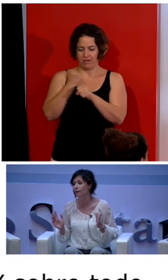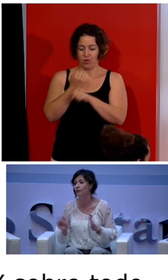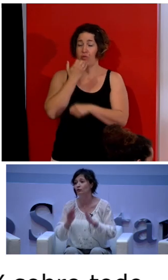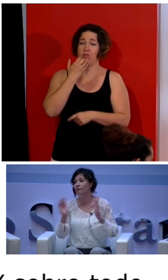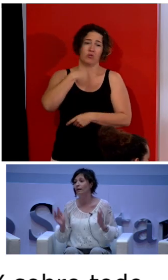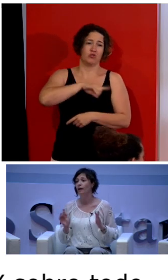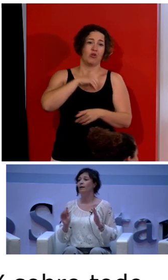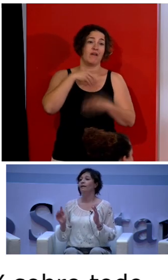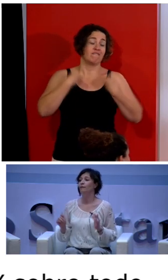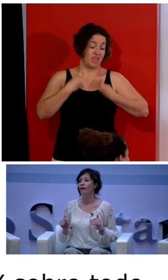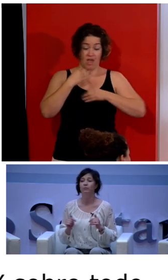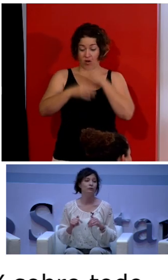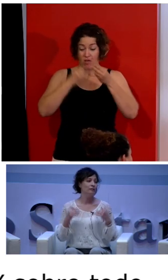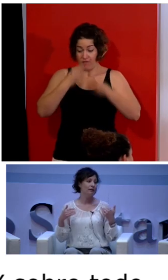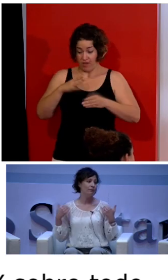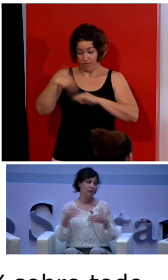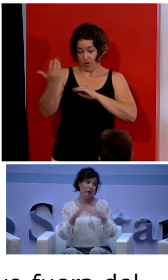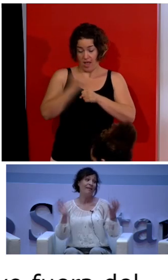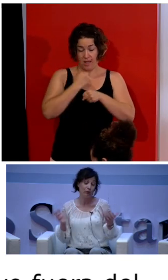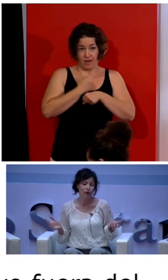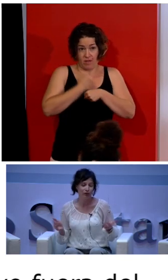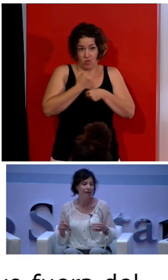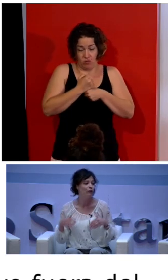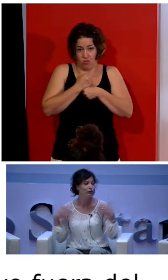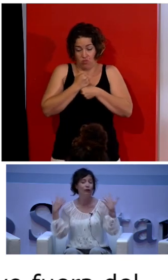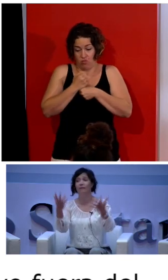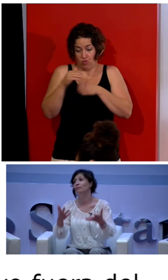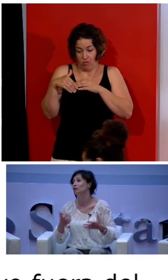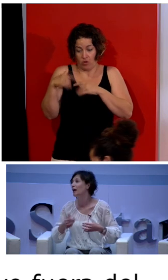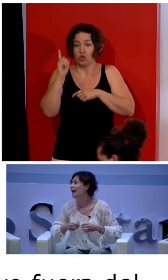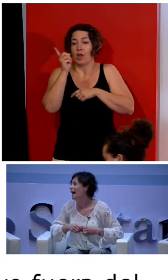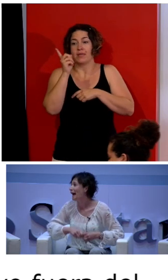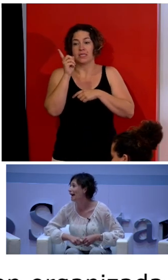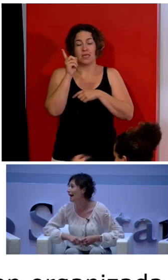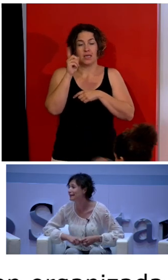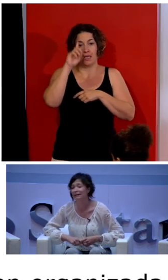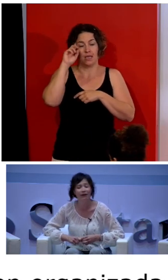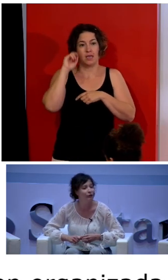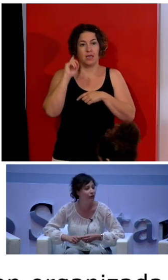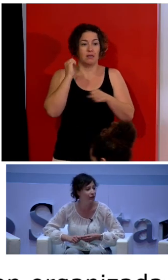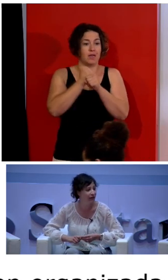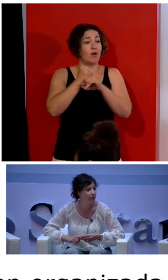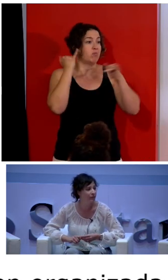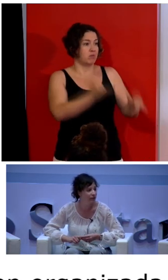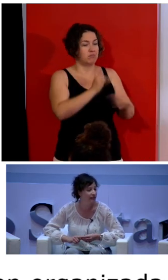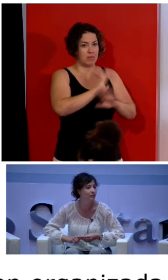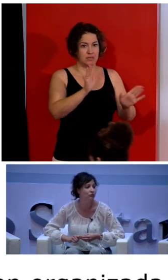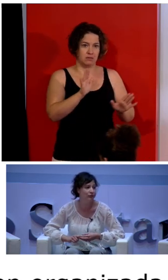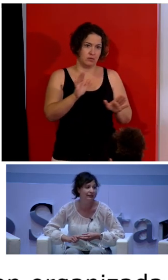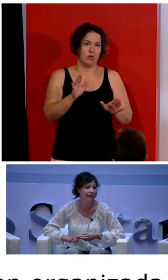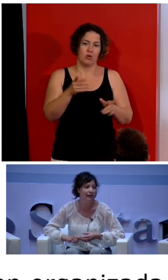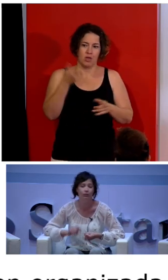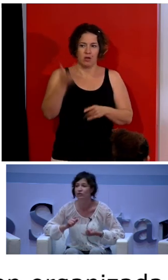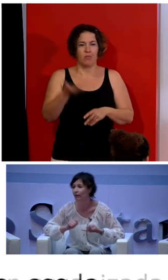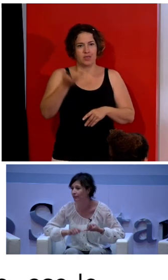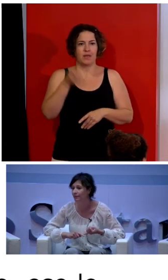organizada bien nuestra vida fuera de nuestro trabajo y solo llevamos al trabajo. Yo creo que era muy importante pues, todo el